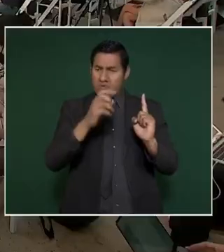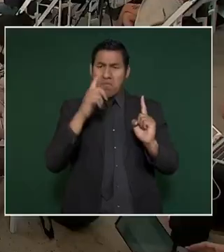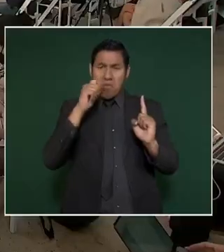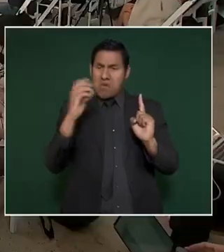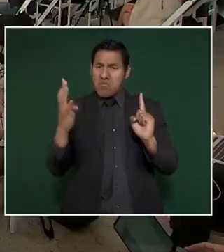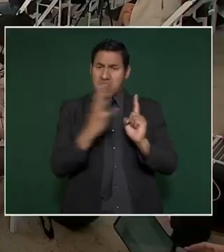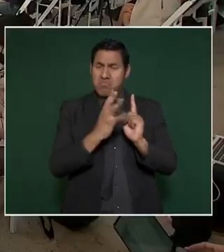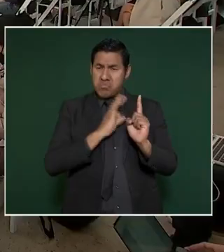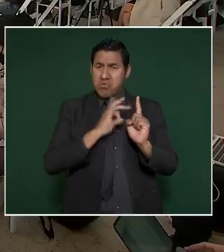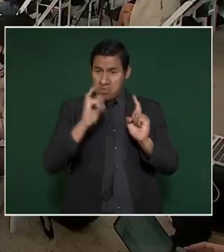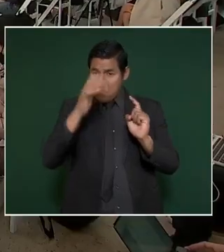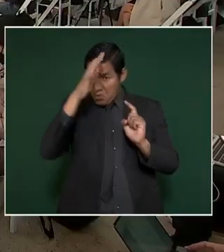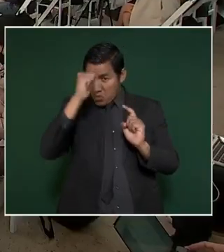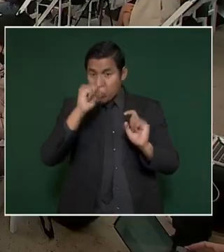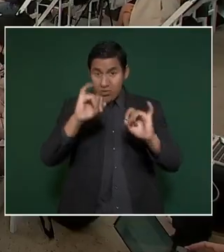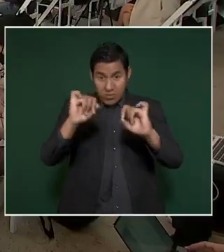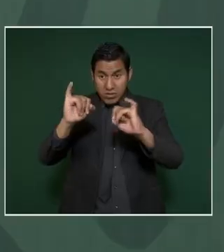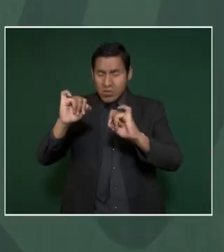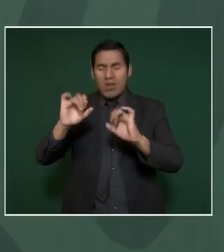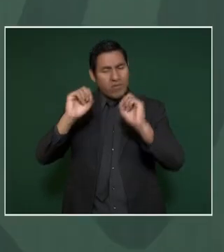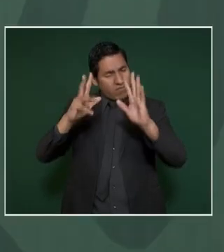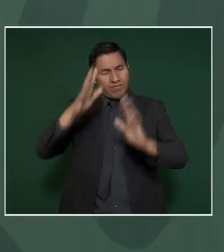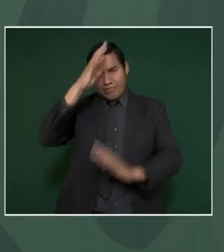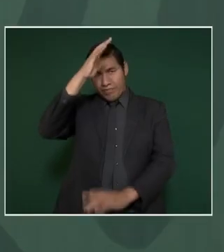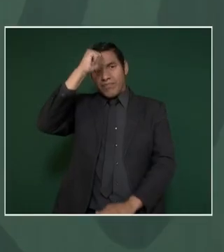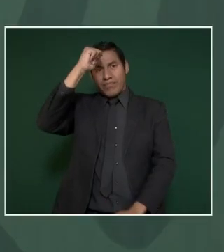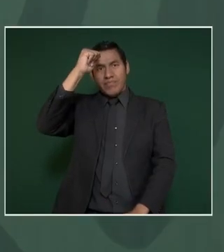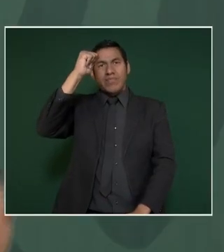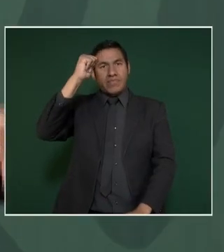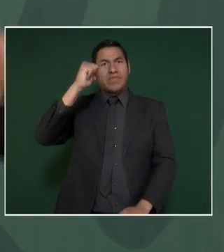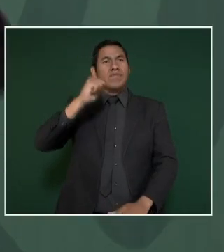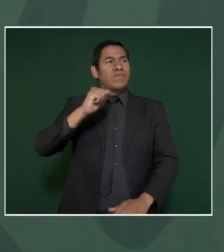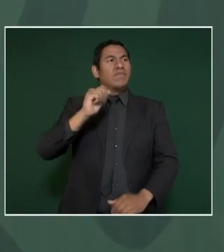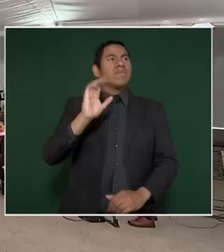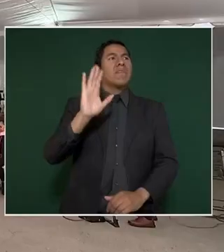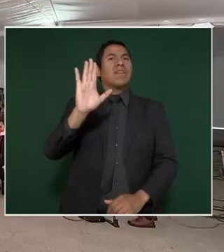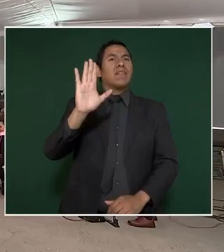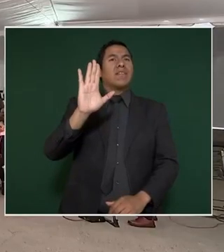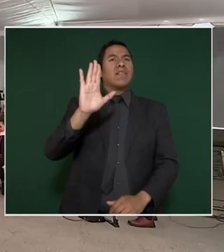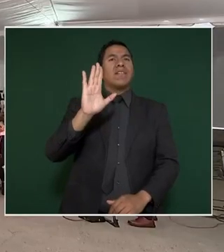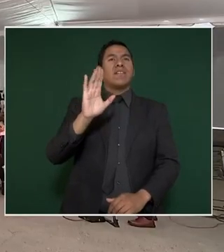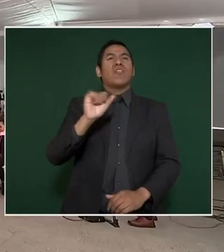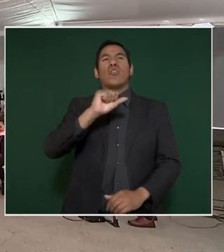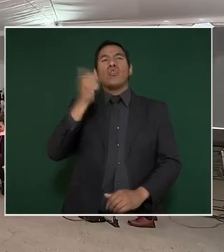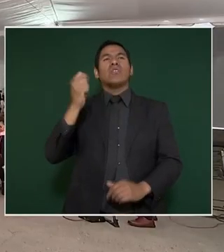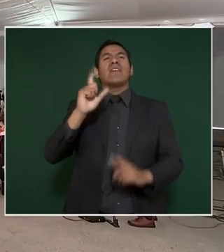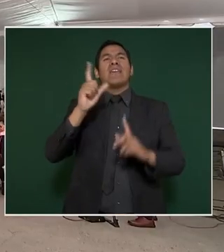quedamos para ver este tema vamos a